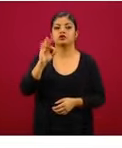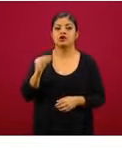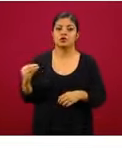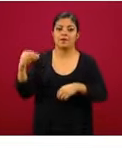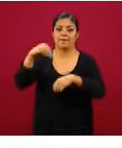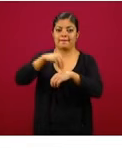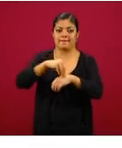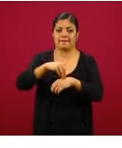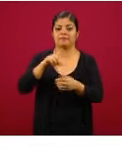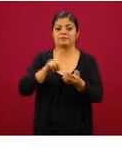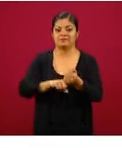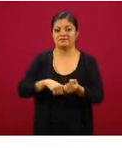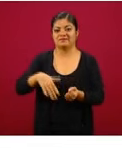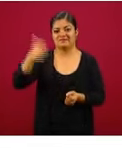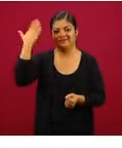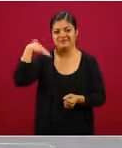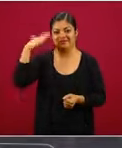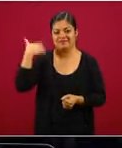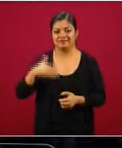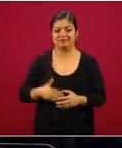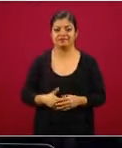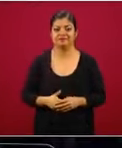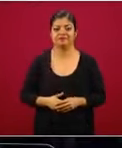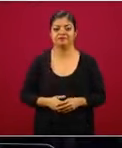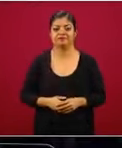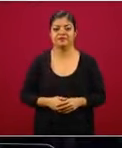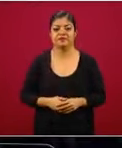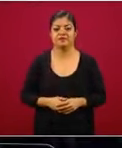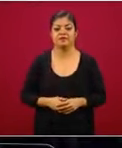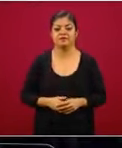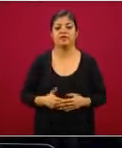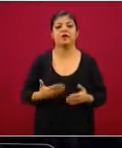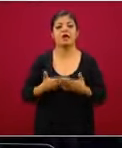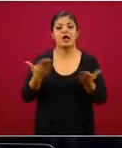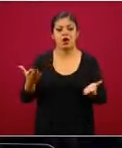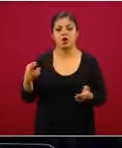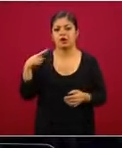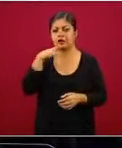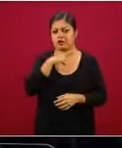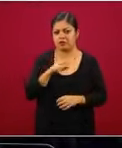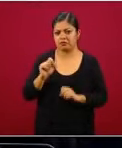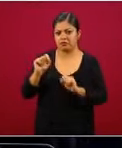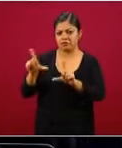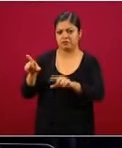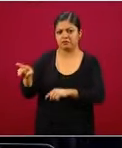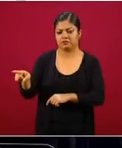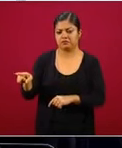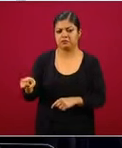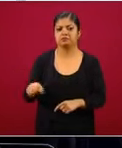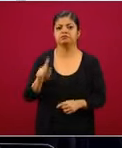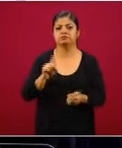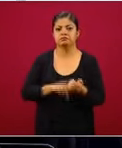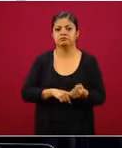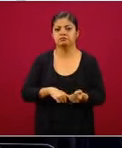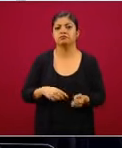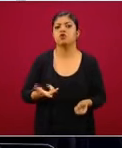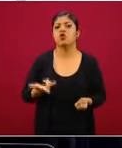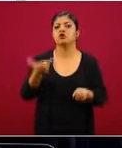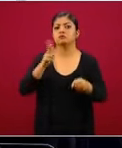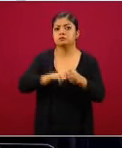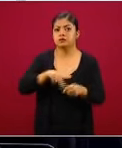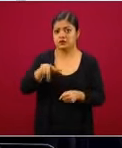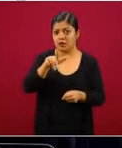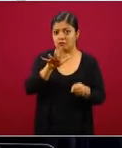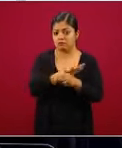3.1% en relación a la carga que teníamos anteriormente. Veamos rápidamente la ocupación y la disponibilidad